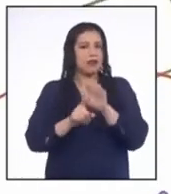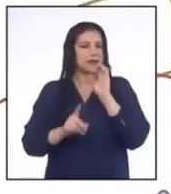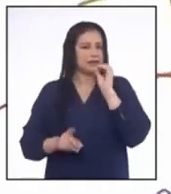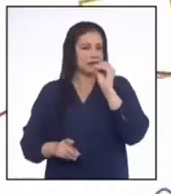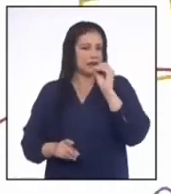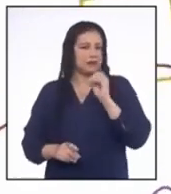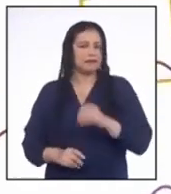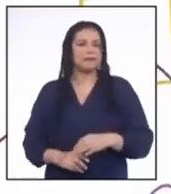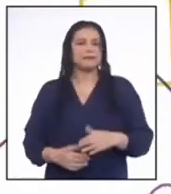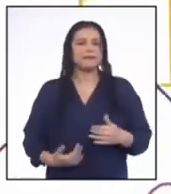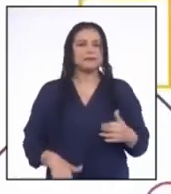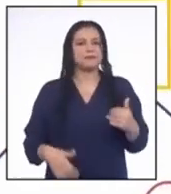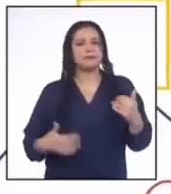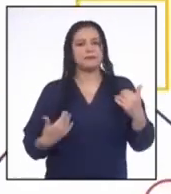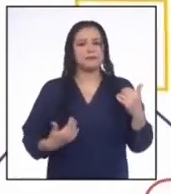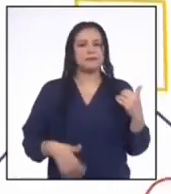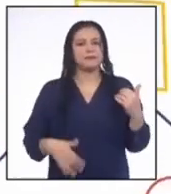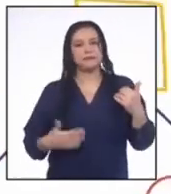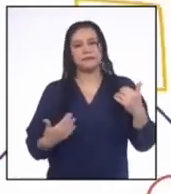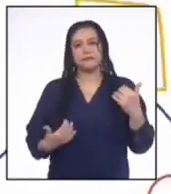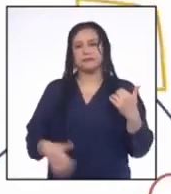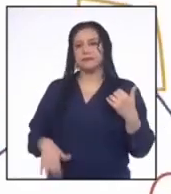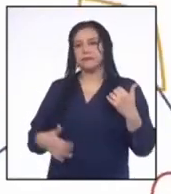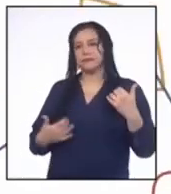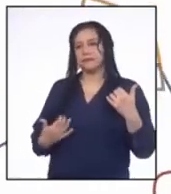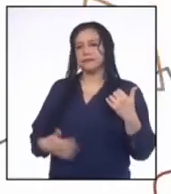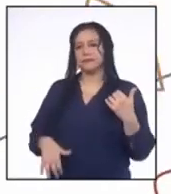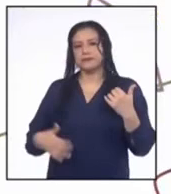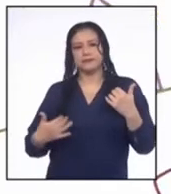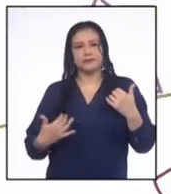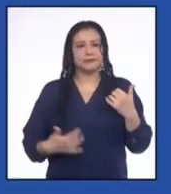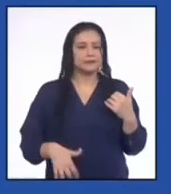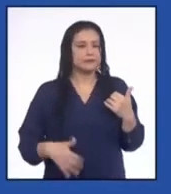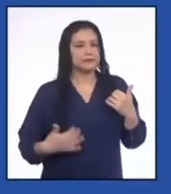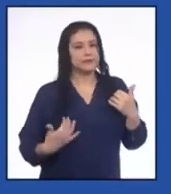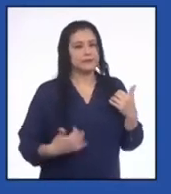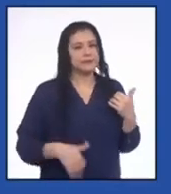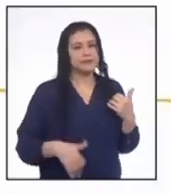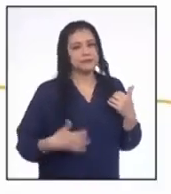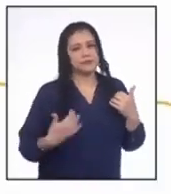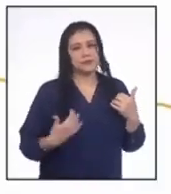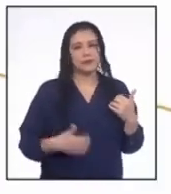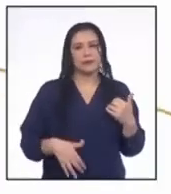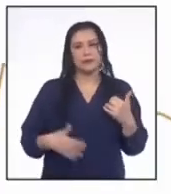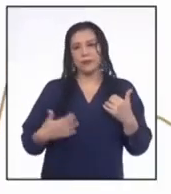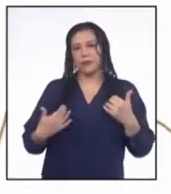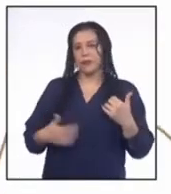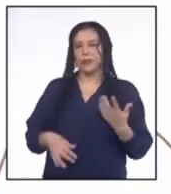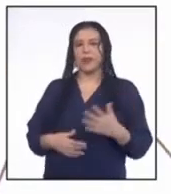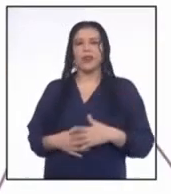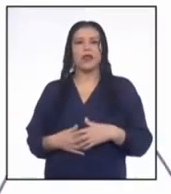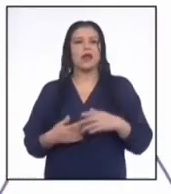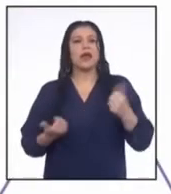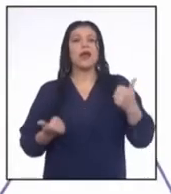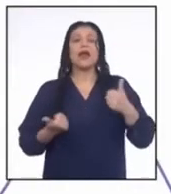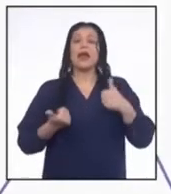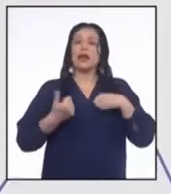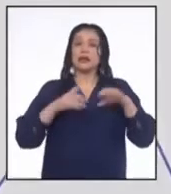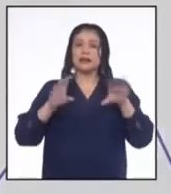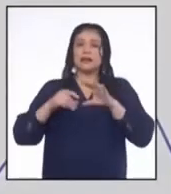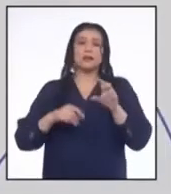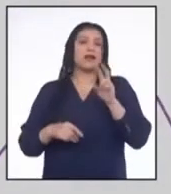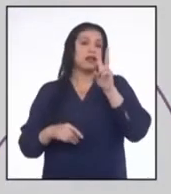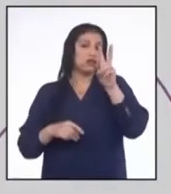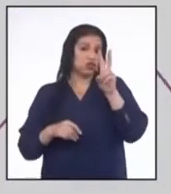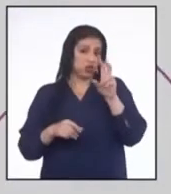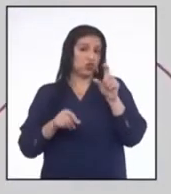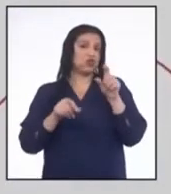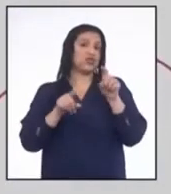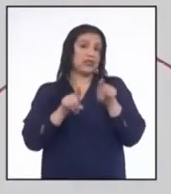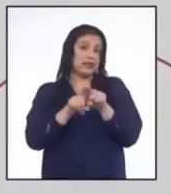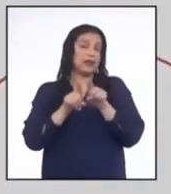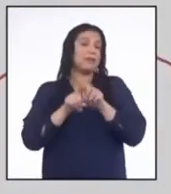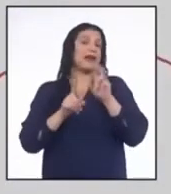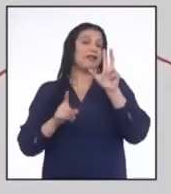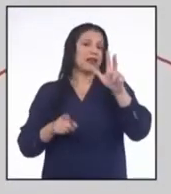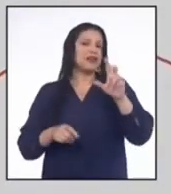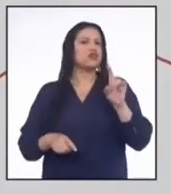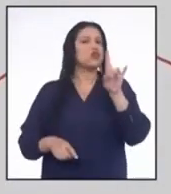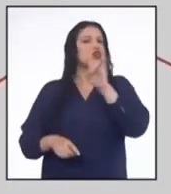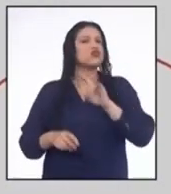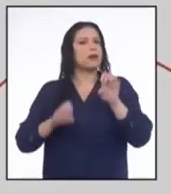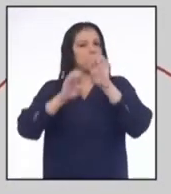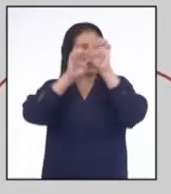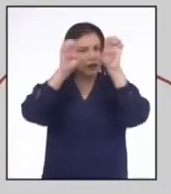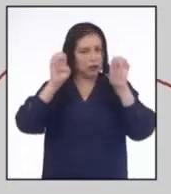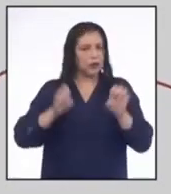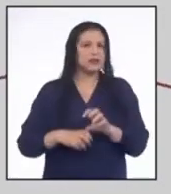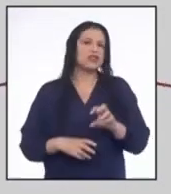0. En las actividades 2 y 3 usamos la ecuación y